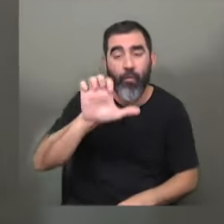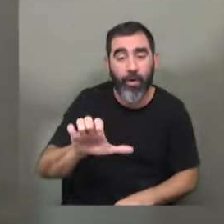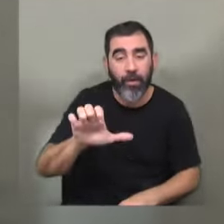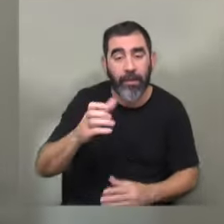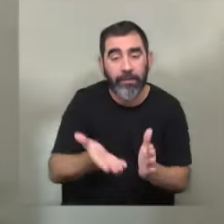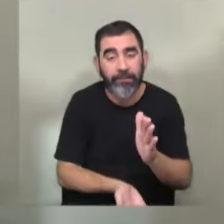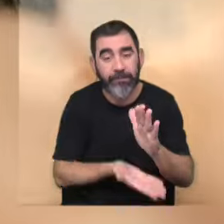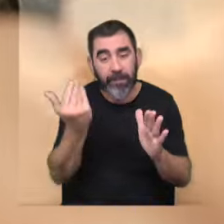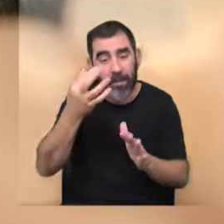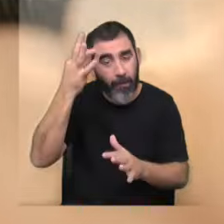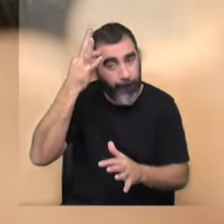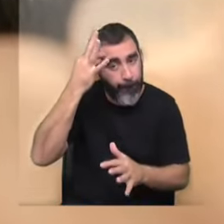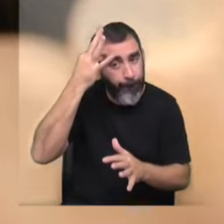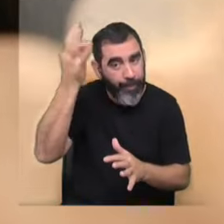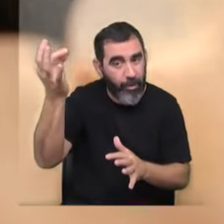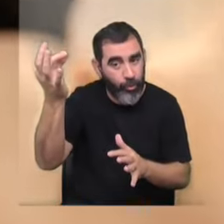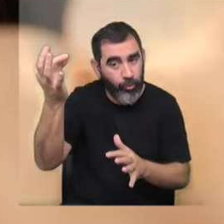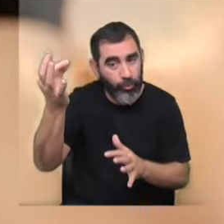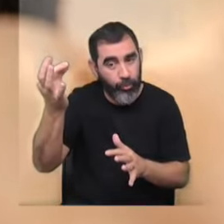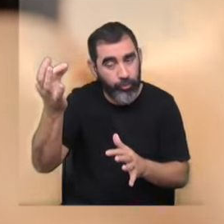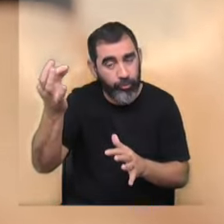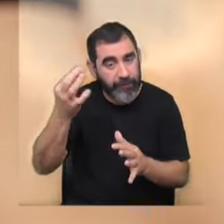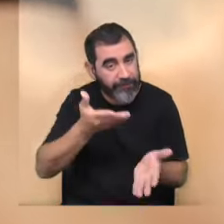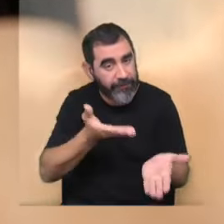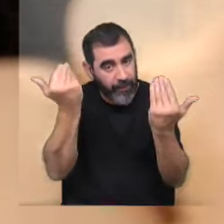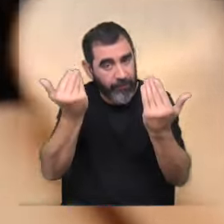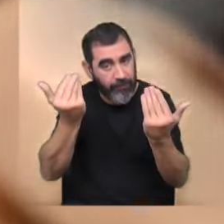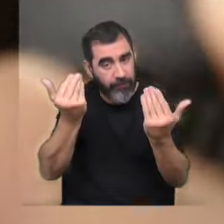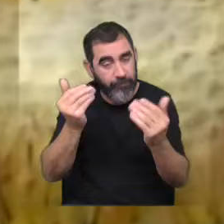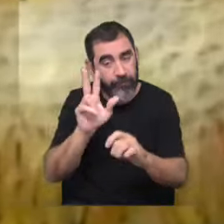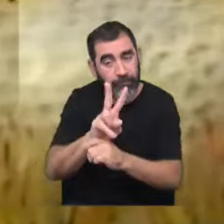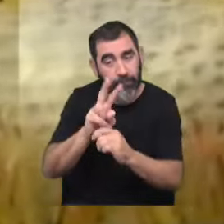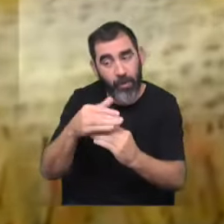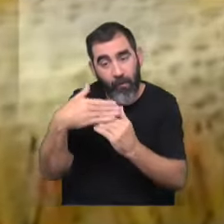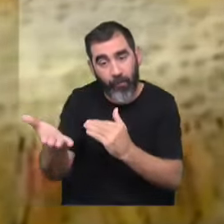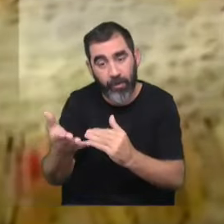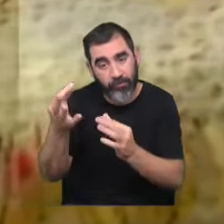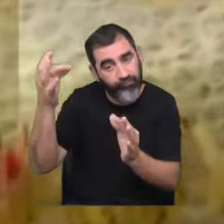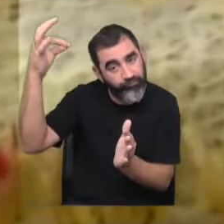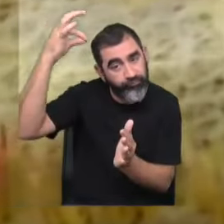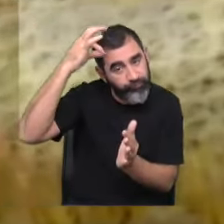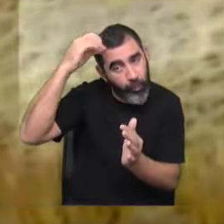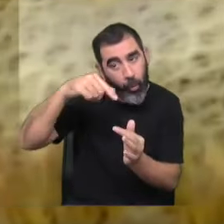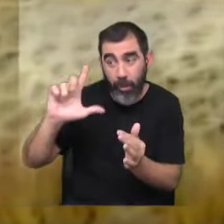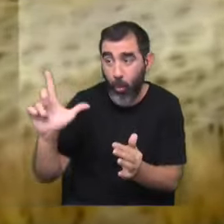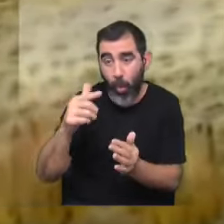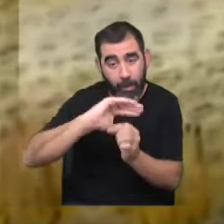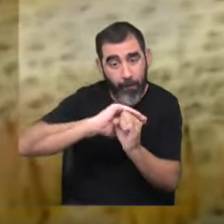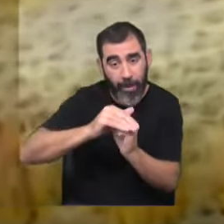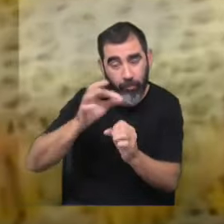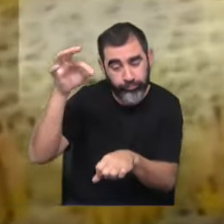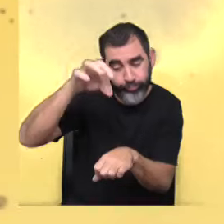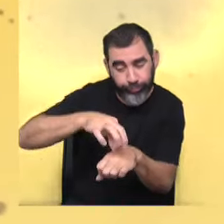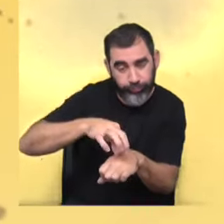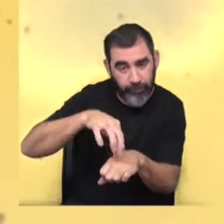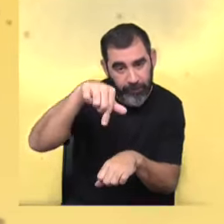de folículos pilosos de una zona dadora, se preserva afuera y se implanta en una zona receptora